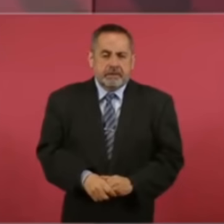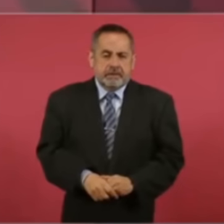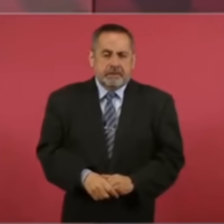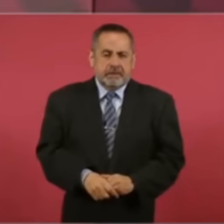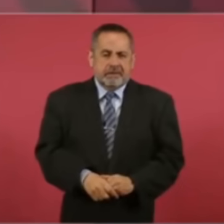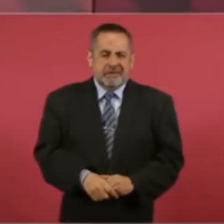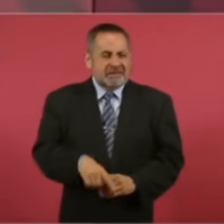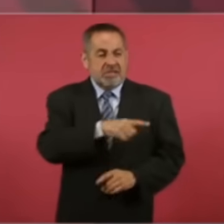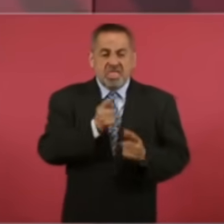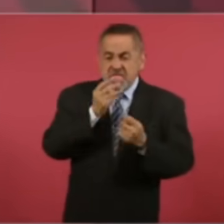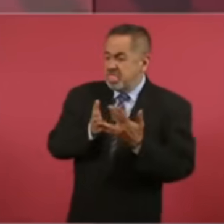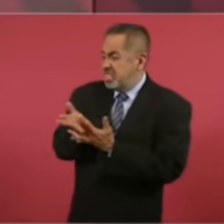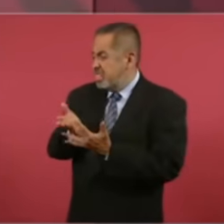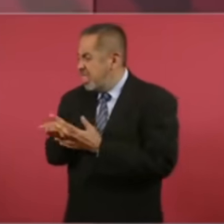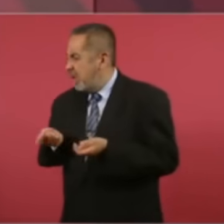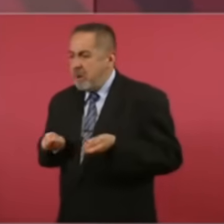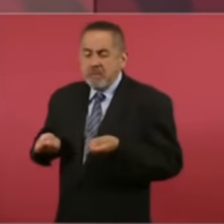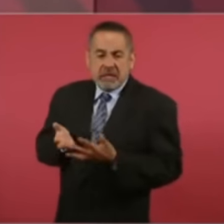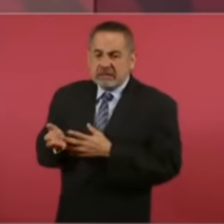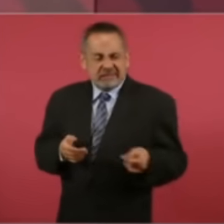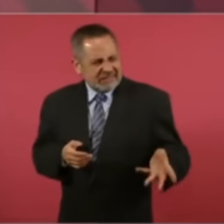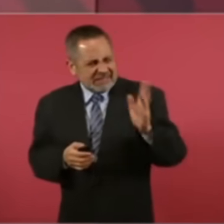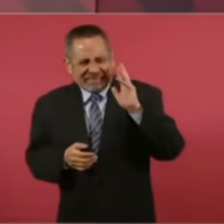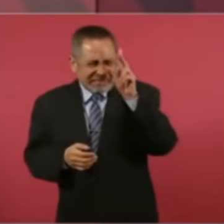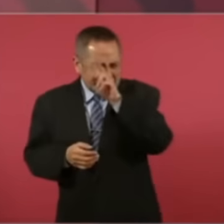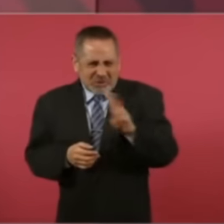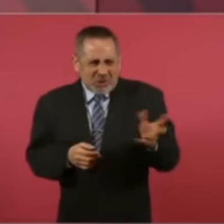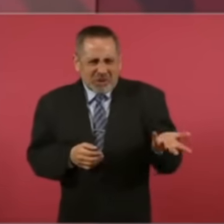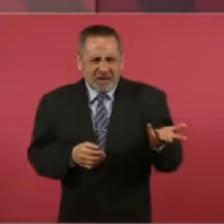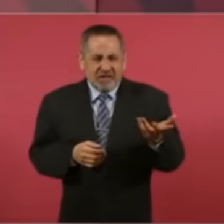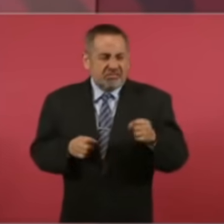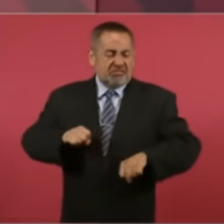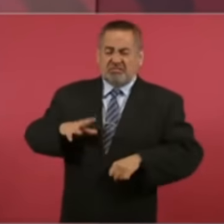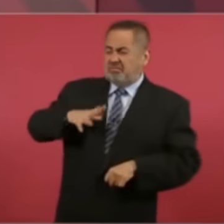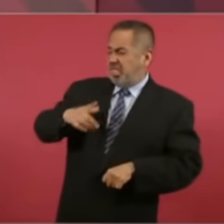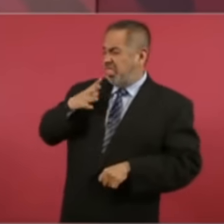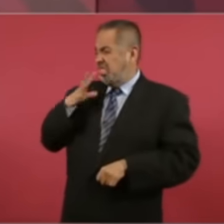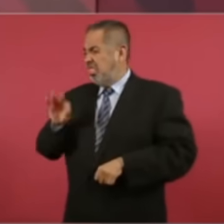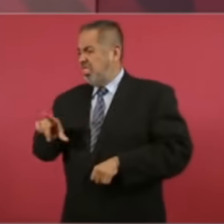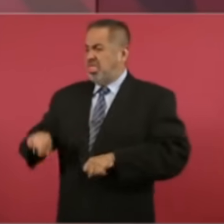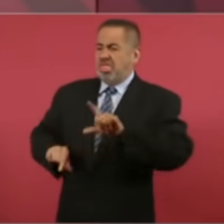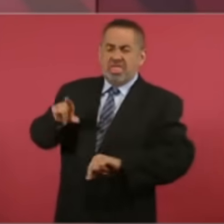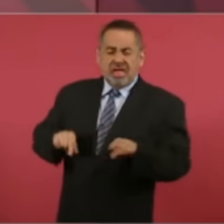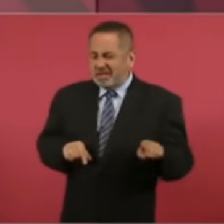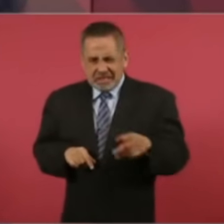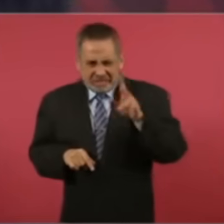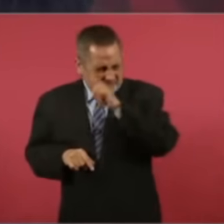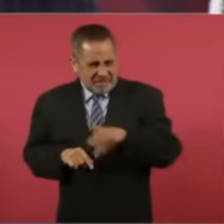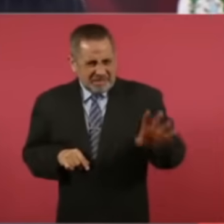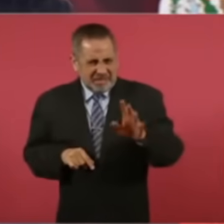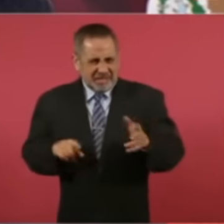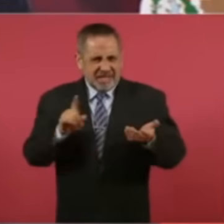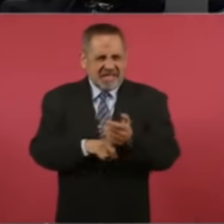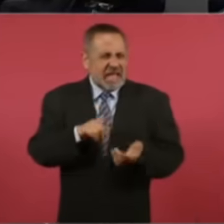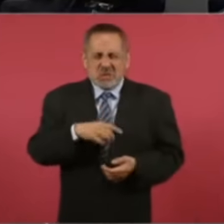el más intervencionista, el más prepotente, el de más